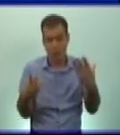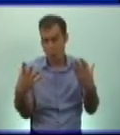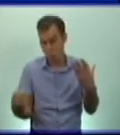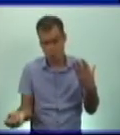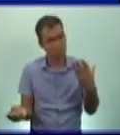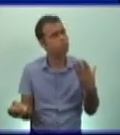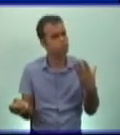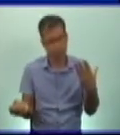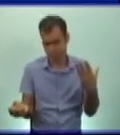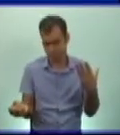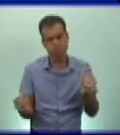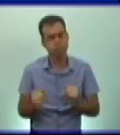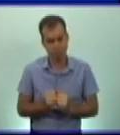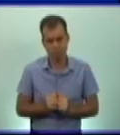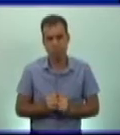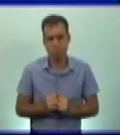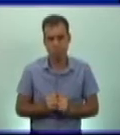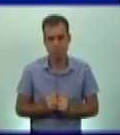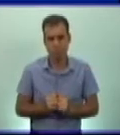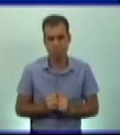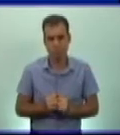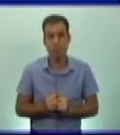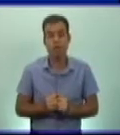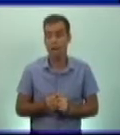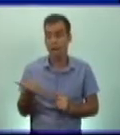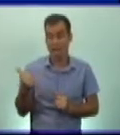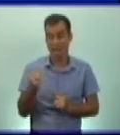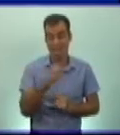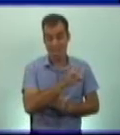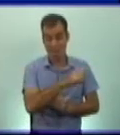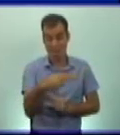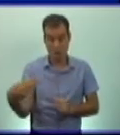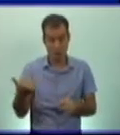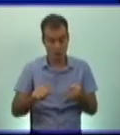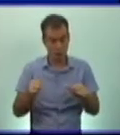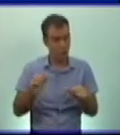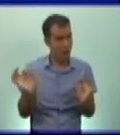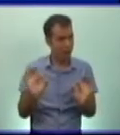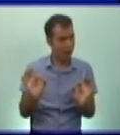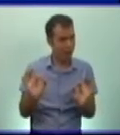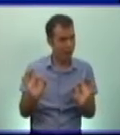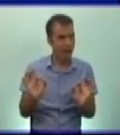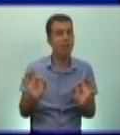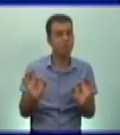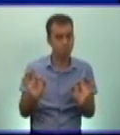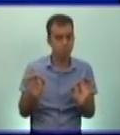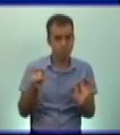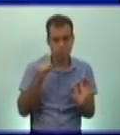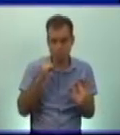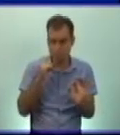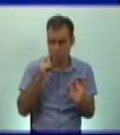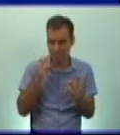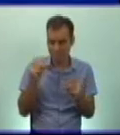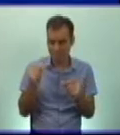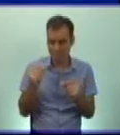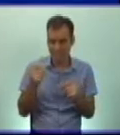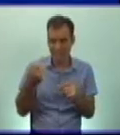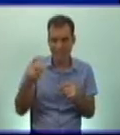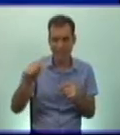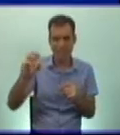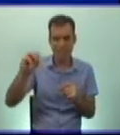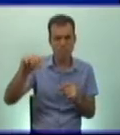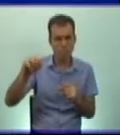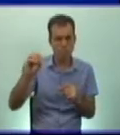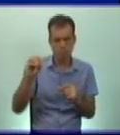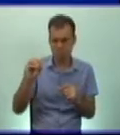Ahora bien, todavía no tenemos una ecuación química, ¿verdad? Porque si contamos la cantidad de átomos de cada elemento, nos damos cuenta que